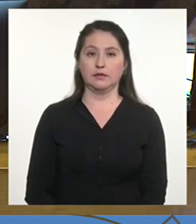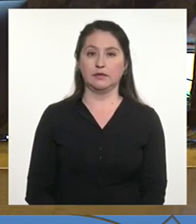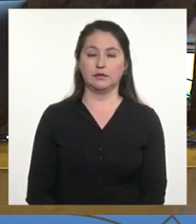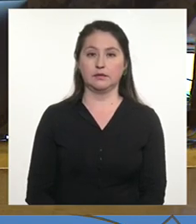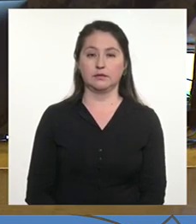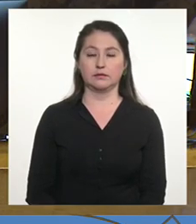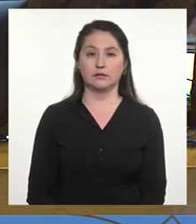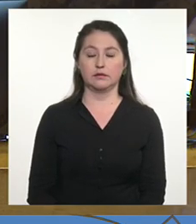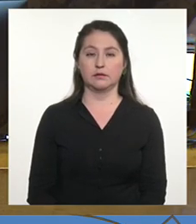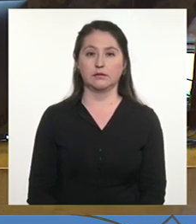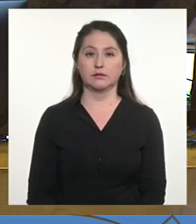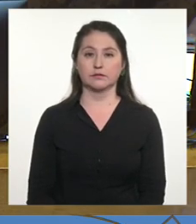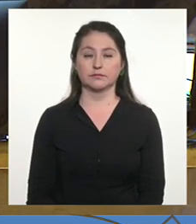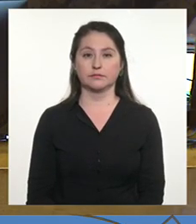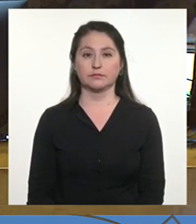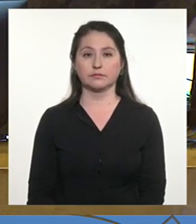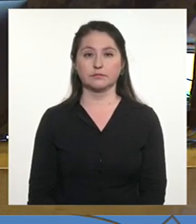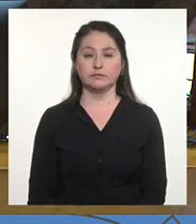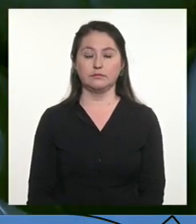hablando con el gobierno